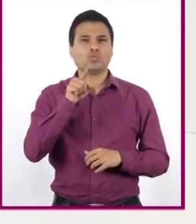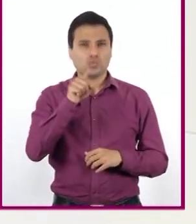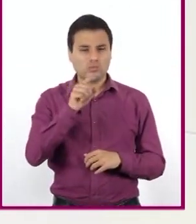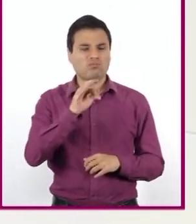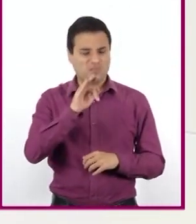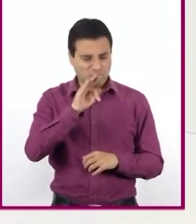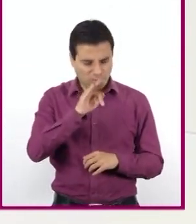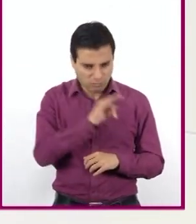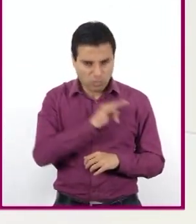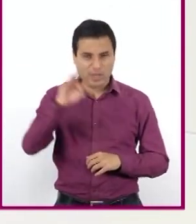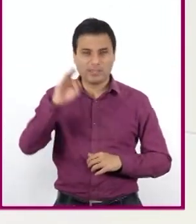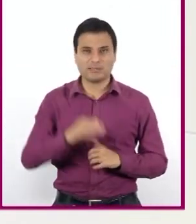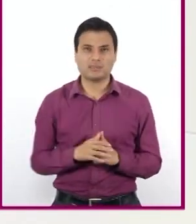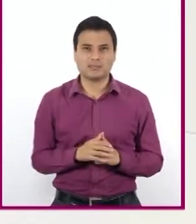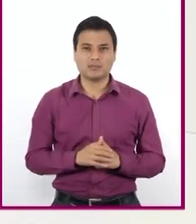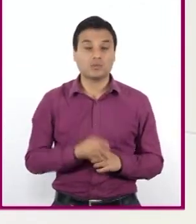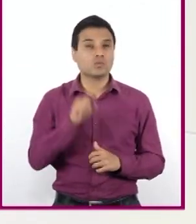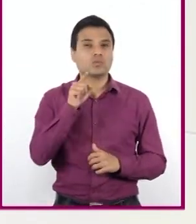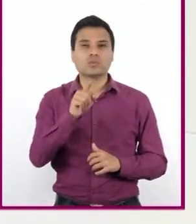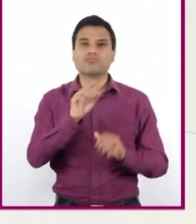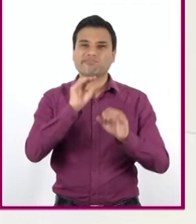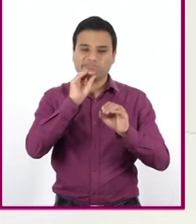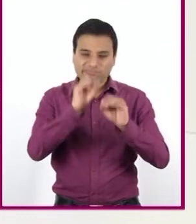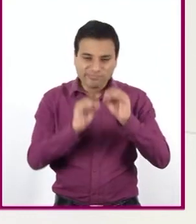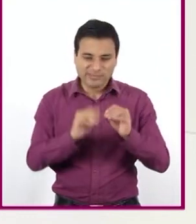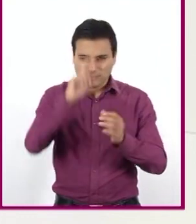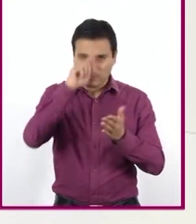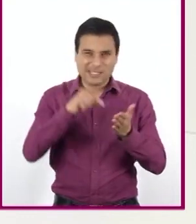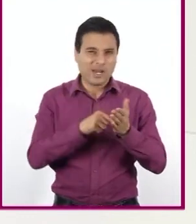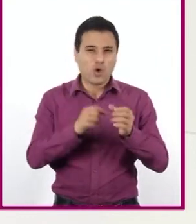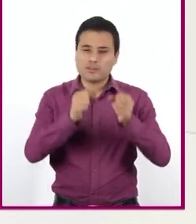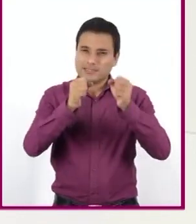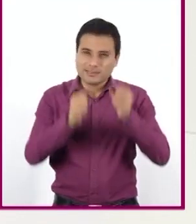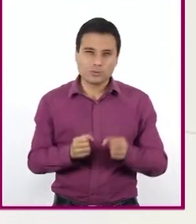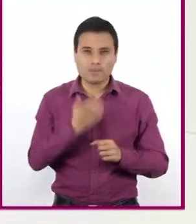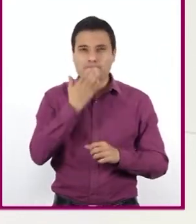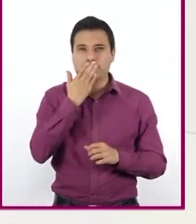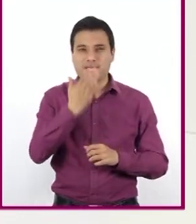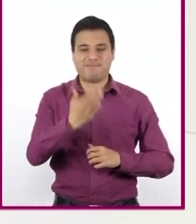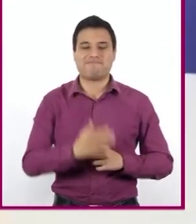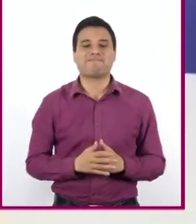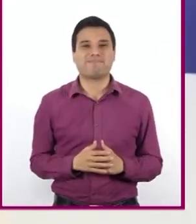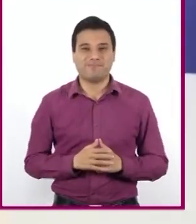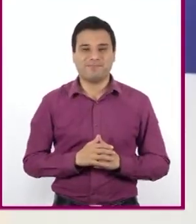ustedes, realizarán un gran trabajo, estoy segura.